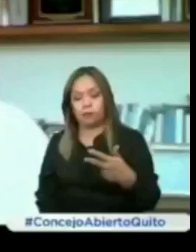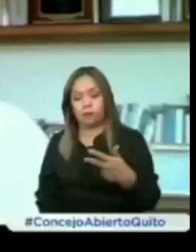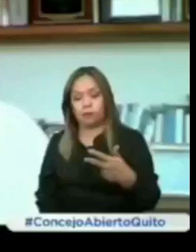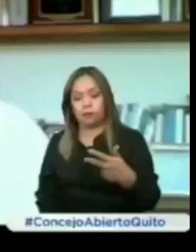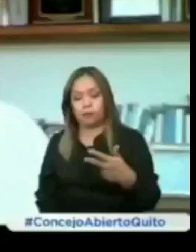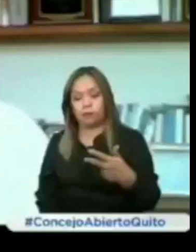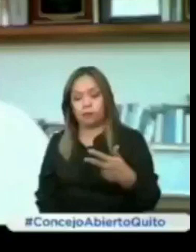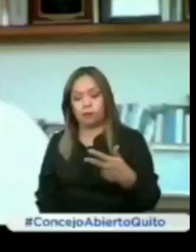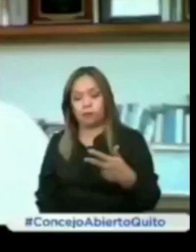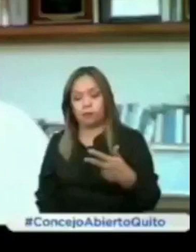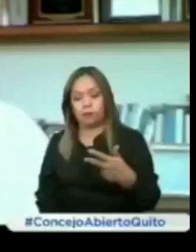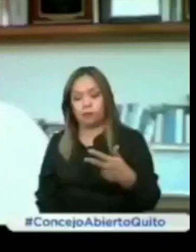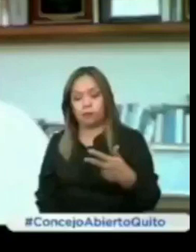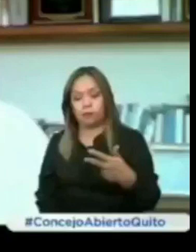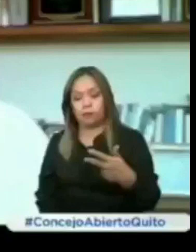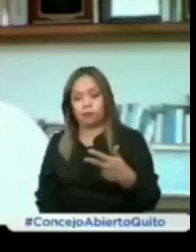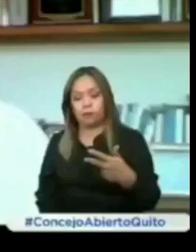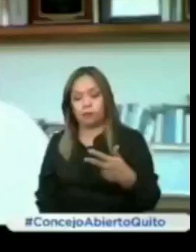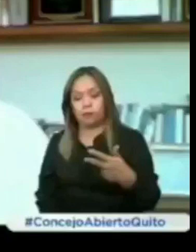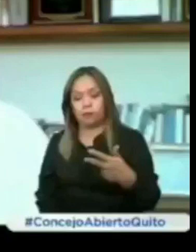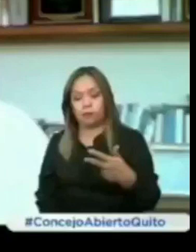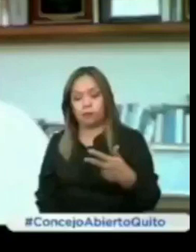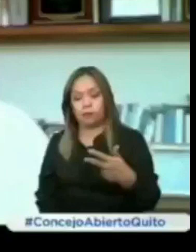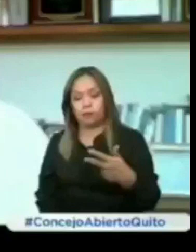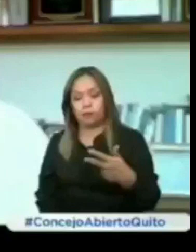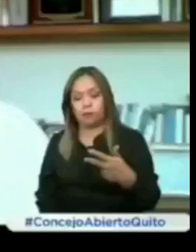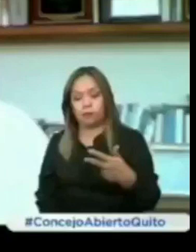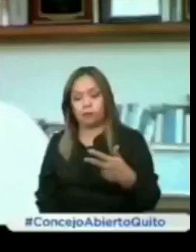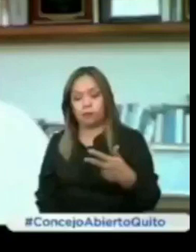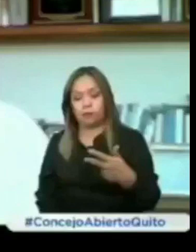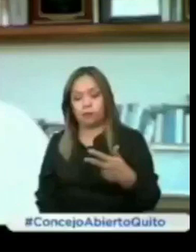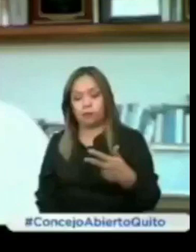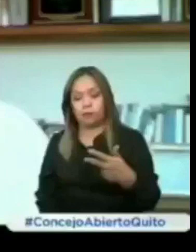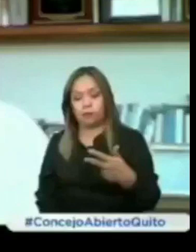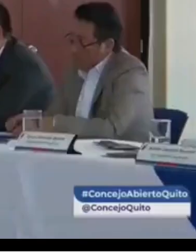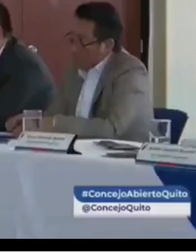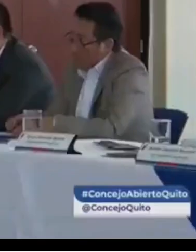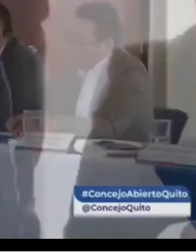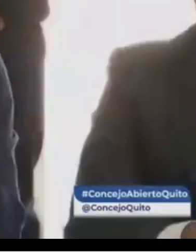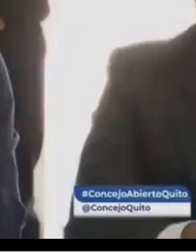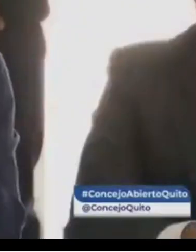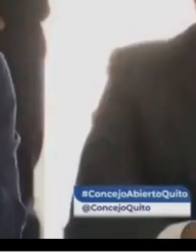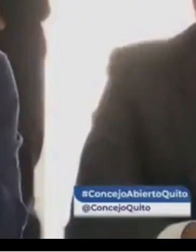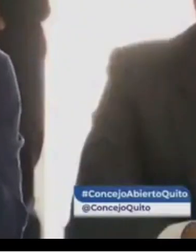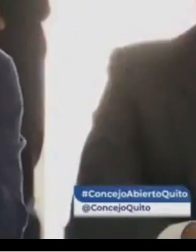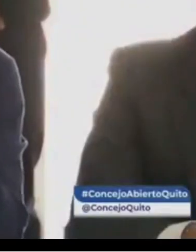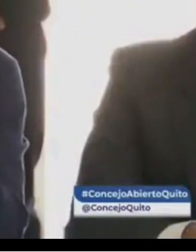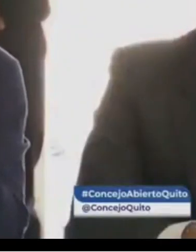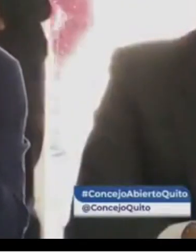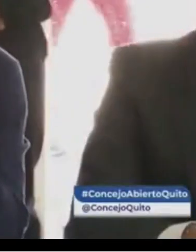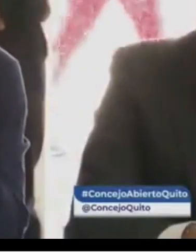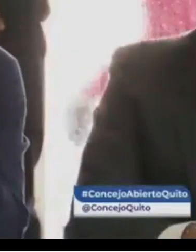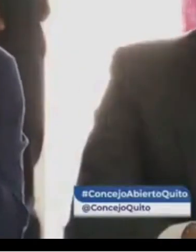concejal que plantea ya el tema en Quito. Ojo, solamente es un planteamiento nomás, ¿no? Es urgente que